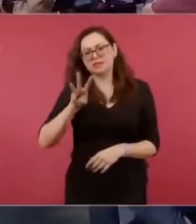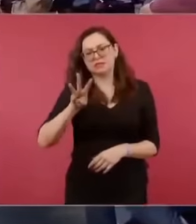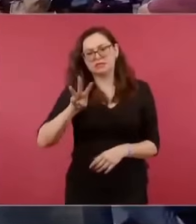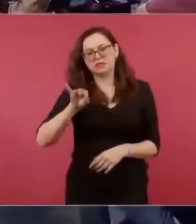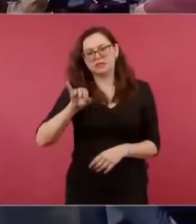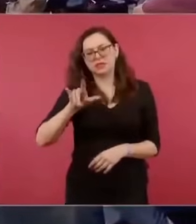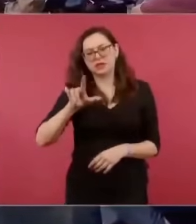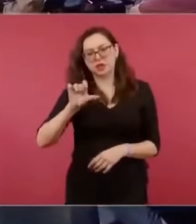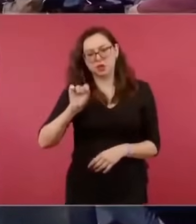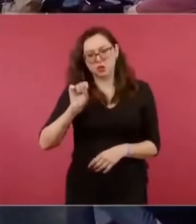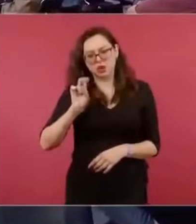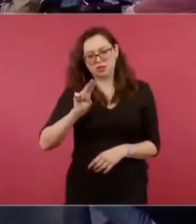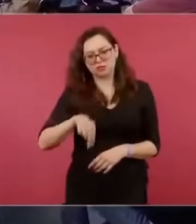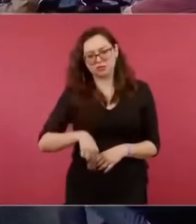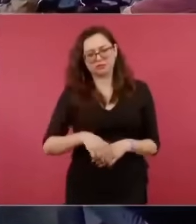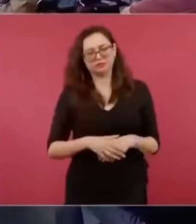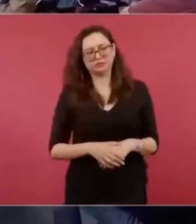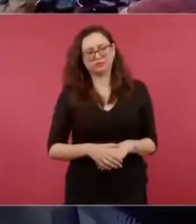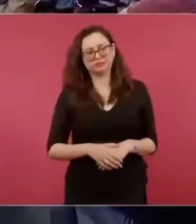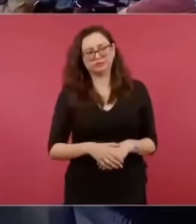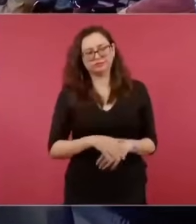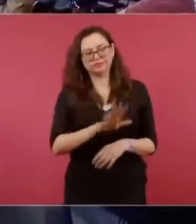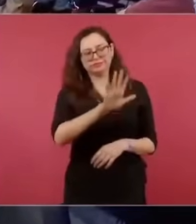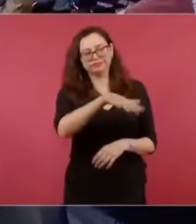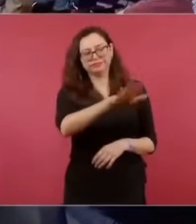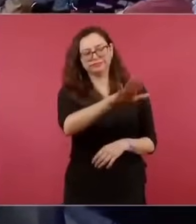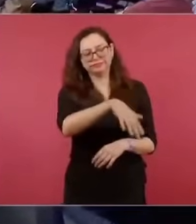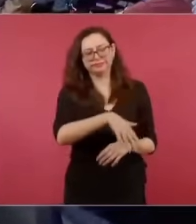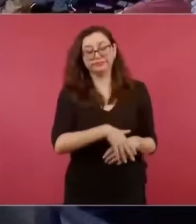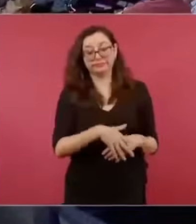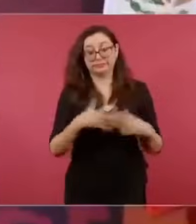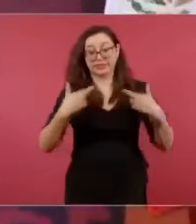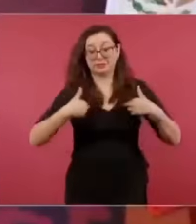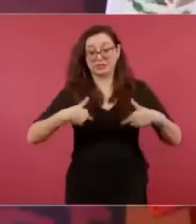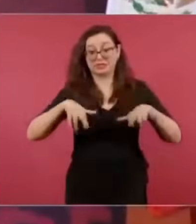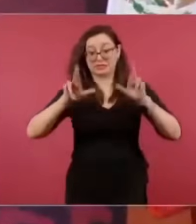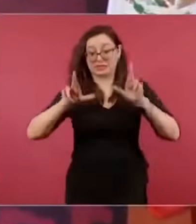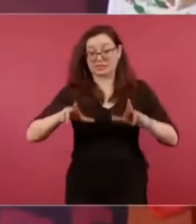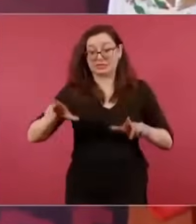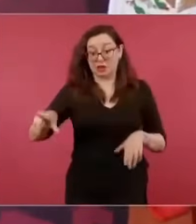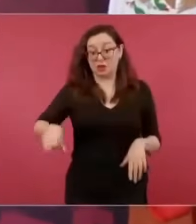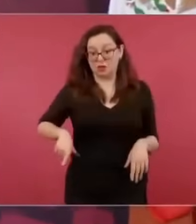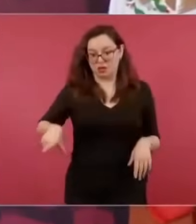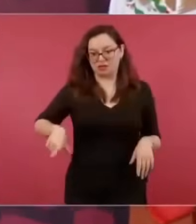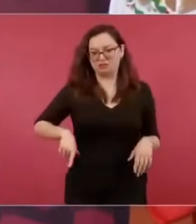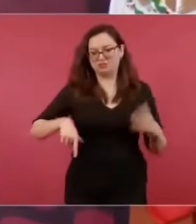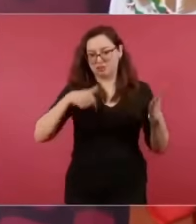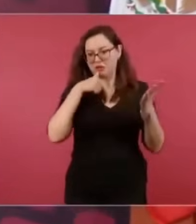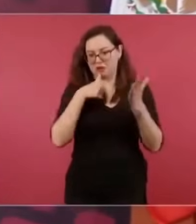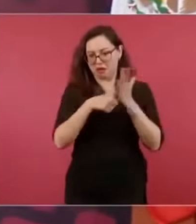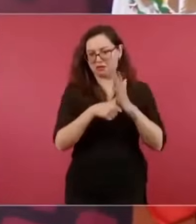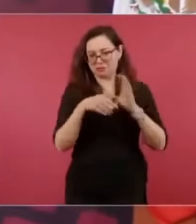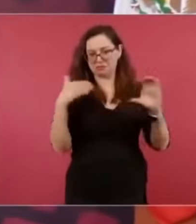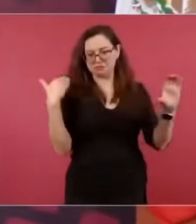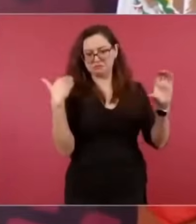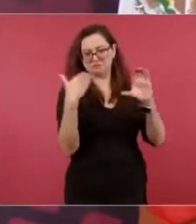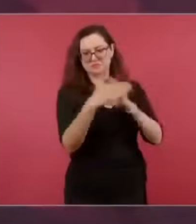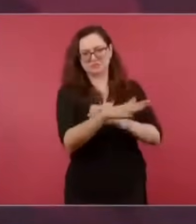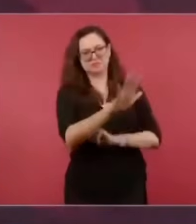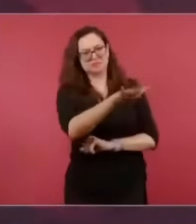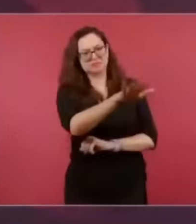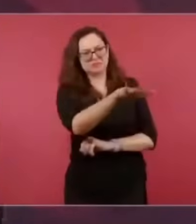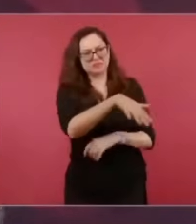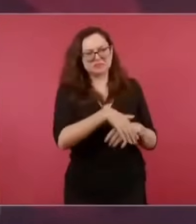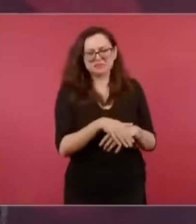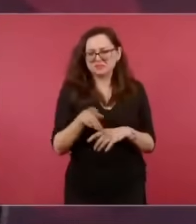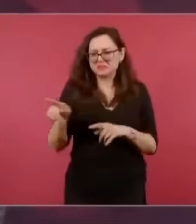la carta, pero es buenísima. dice, no necesitamos invadir México